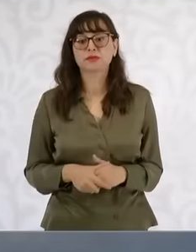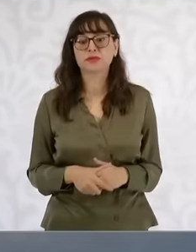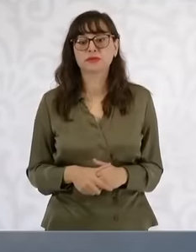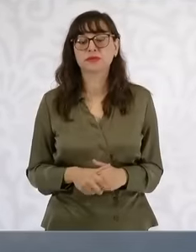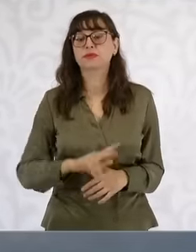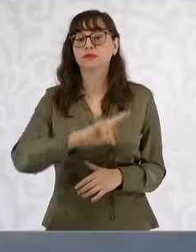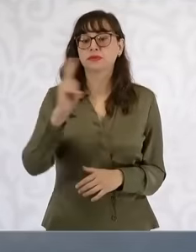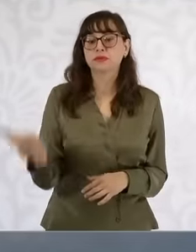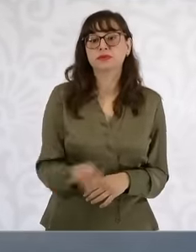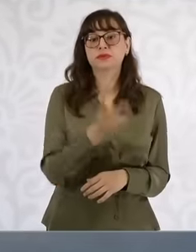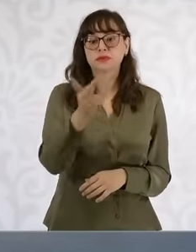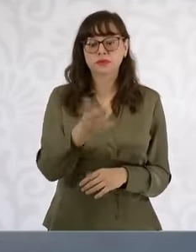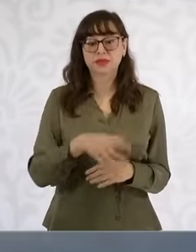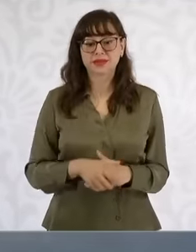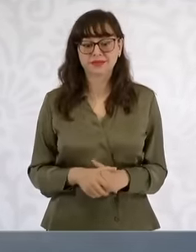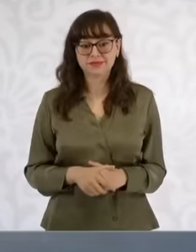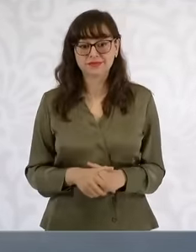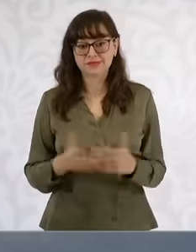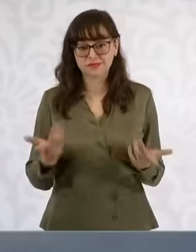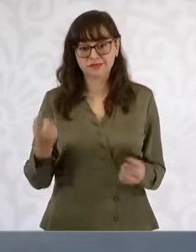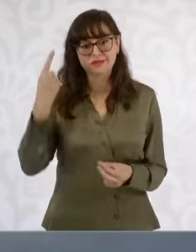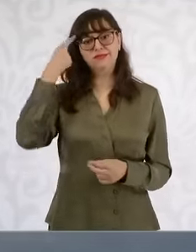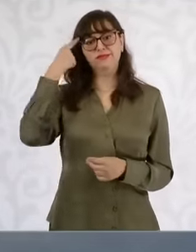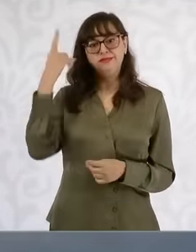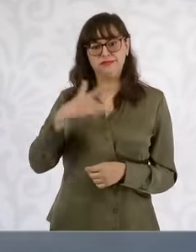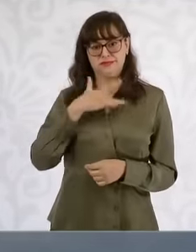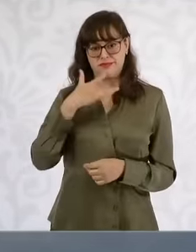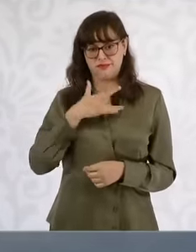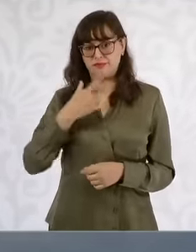presidenta, es: ¿usted apoyaría al Movimiento Conciencia para que se lleve a cabo una segunda edición del Festival Cultural y Académico por los